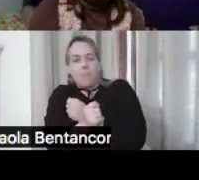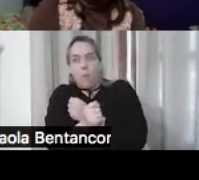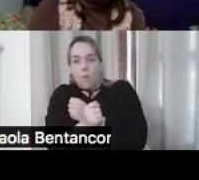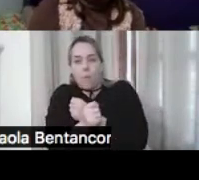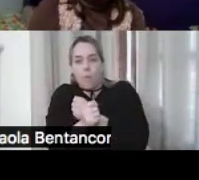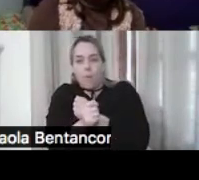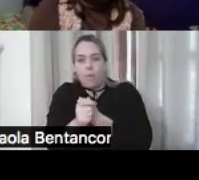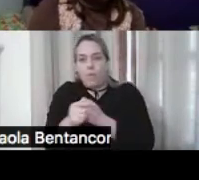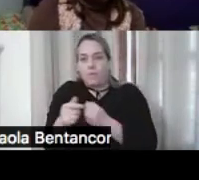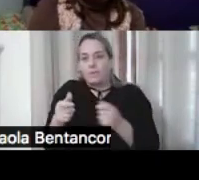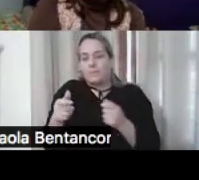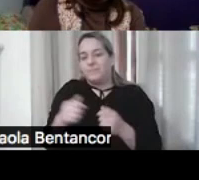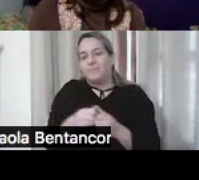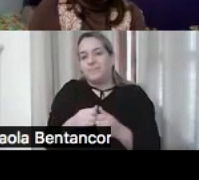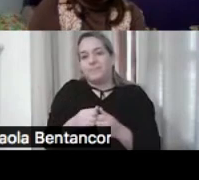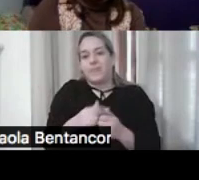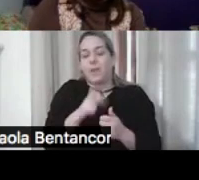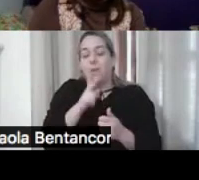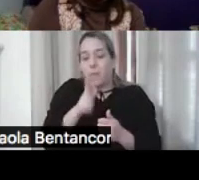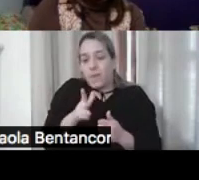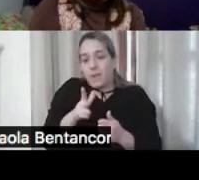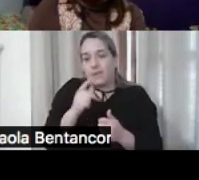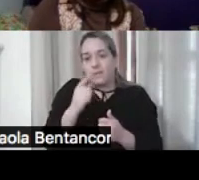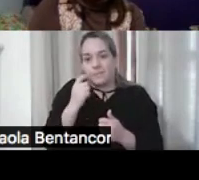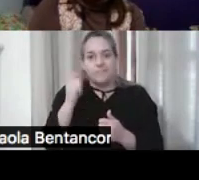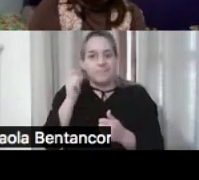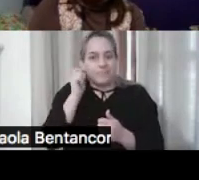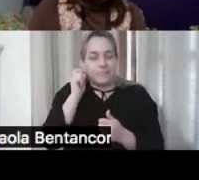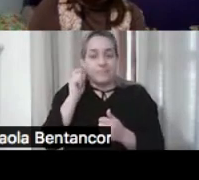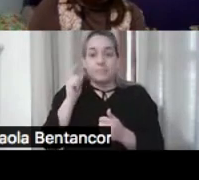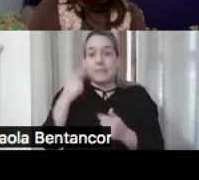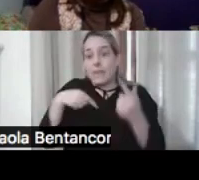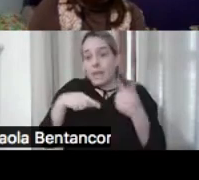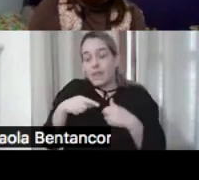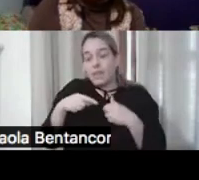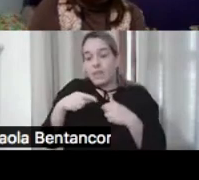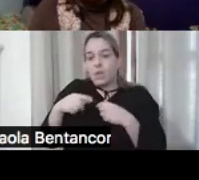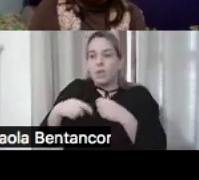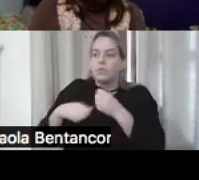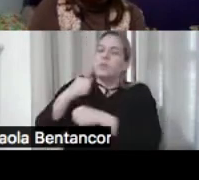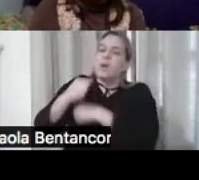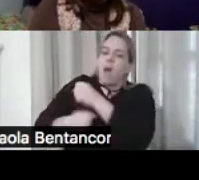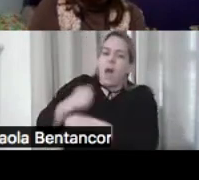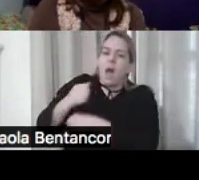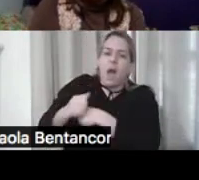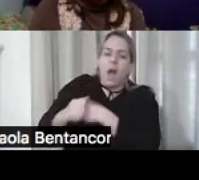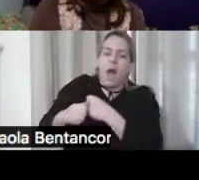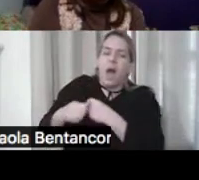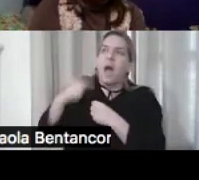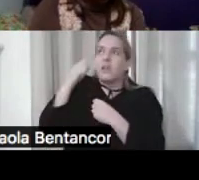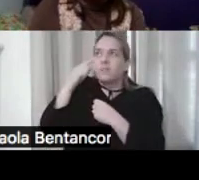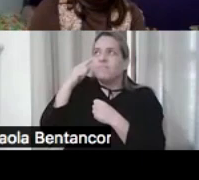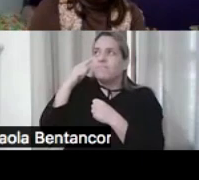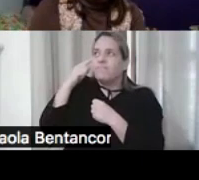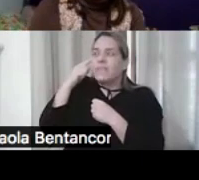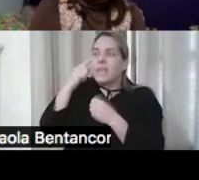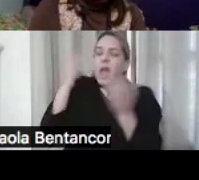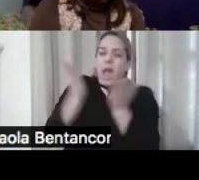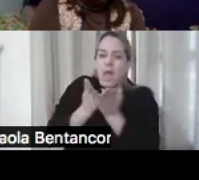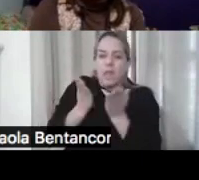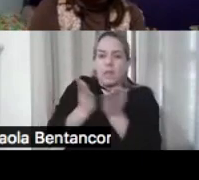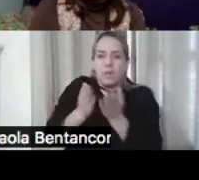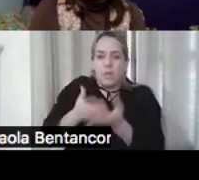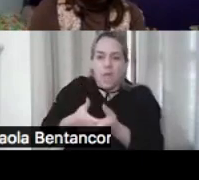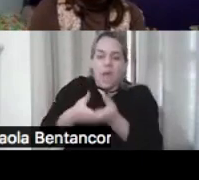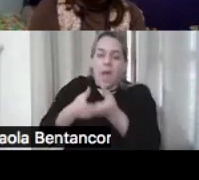hija. Con los años decidí estudiar acompañante terapéutica y trabajé en entornos reales con familias